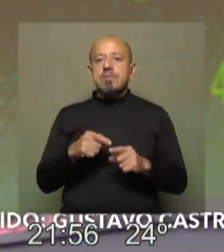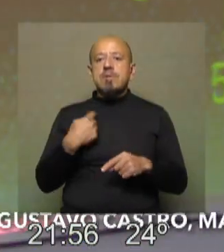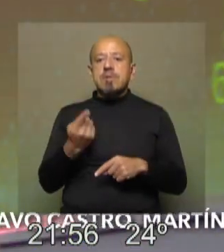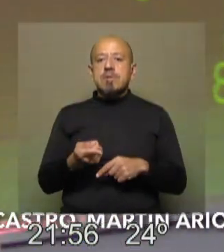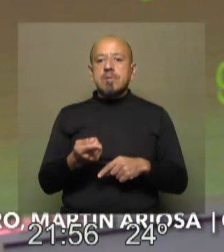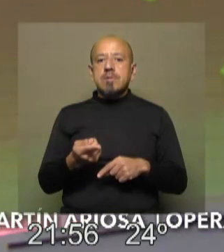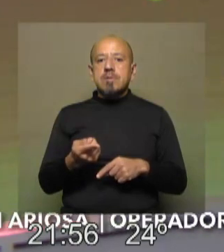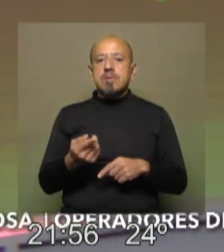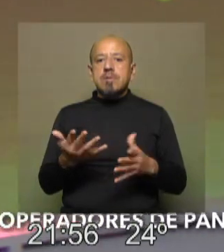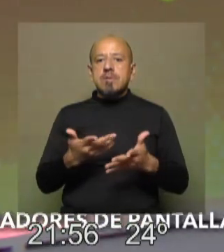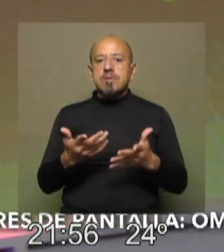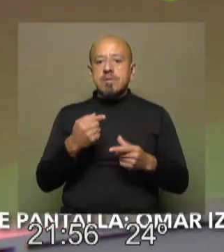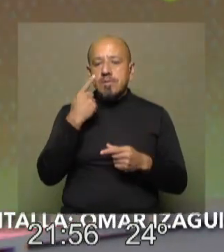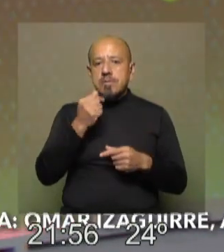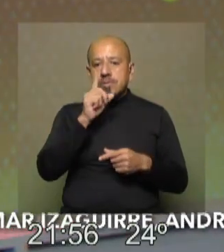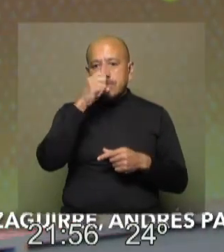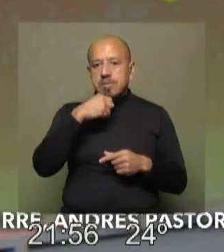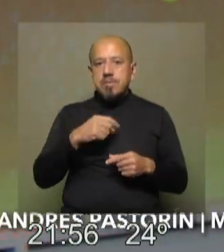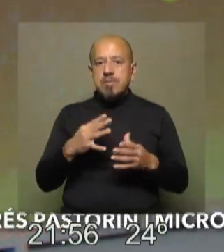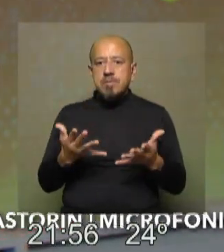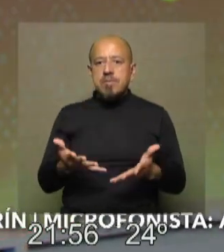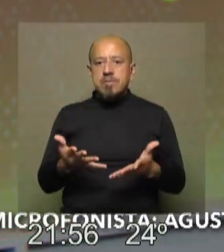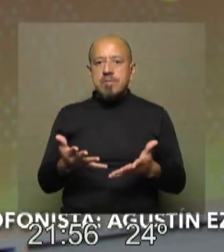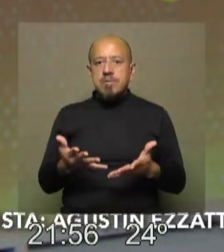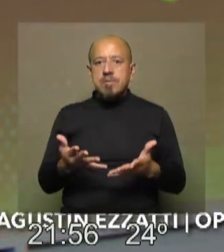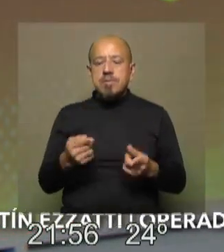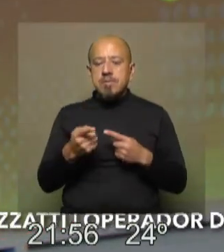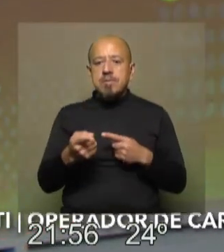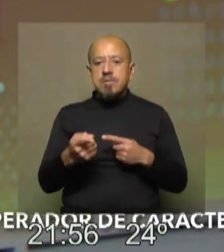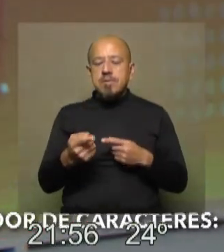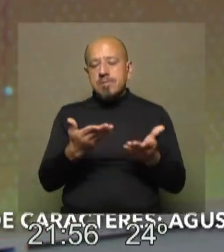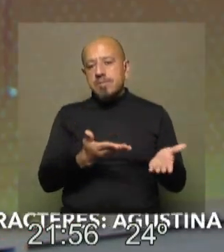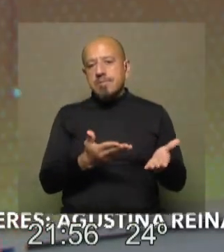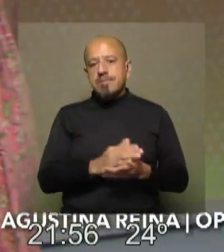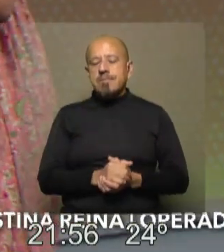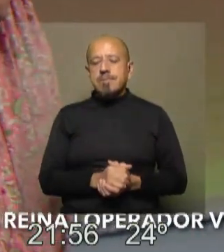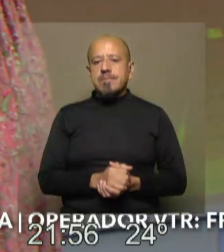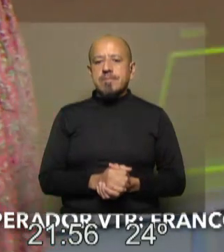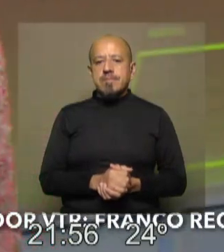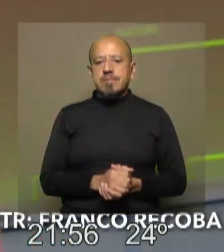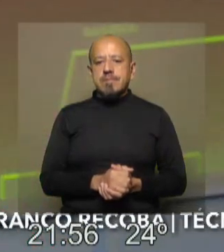nosotros dos, pero Mira Montevideo todavía no se despide, porque ¿con quién se despide? Con Santiago Plaza.